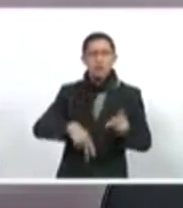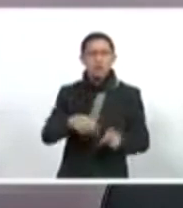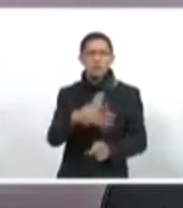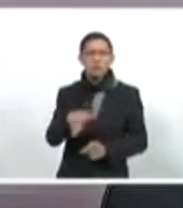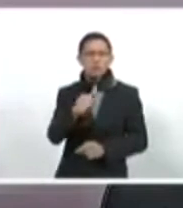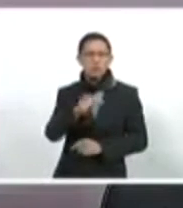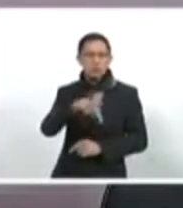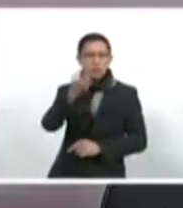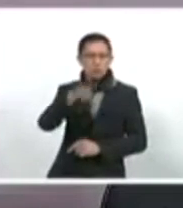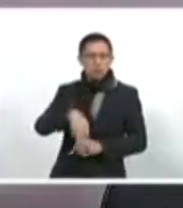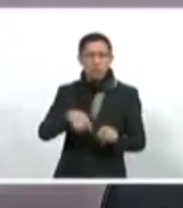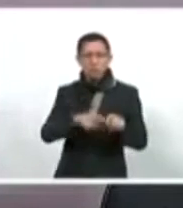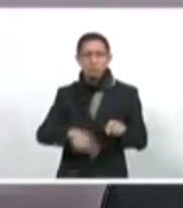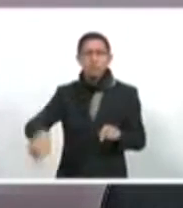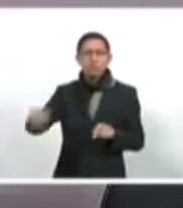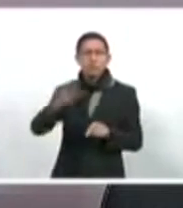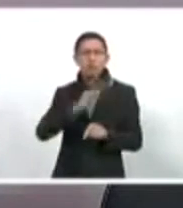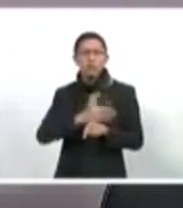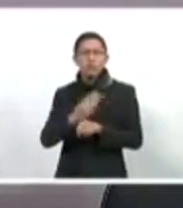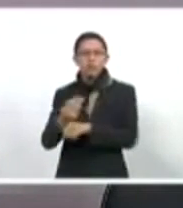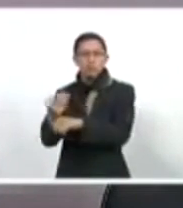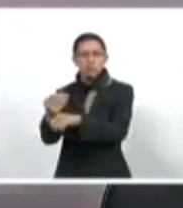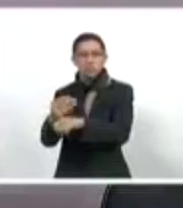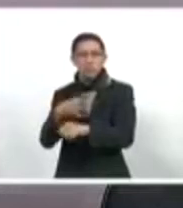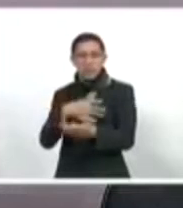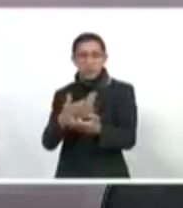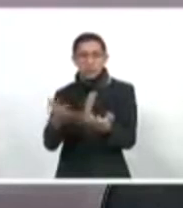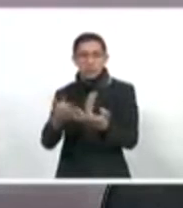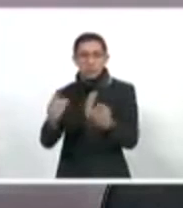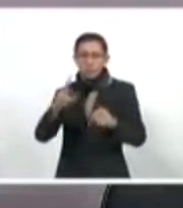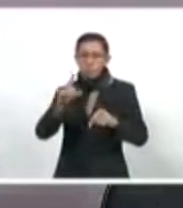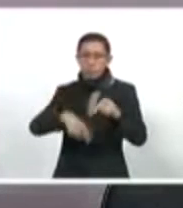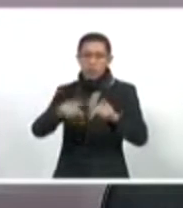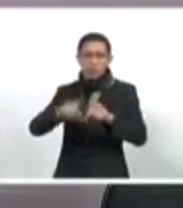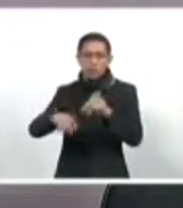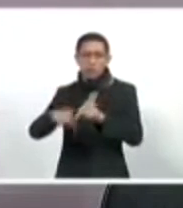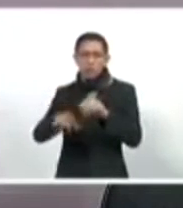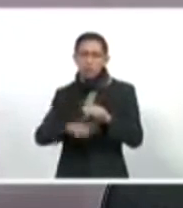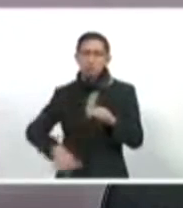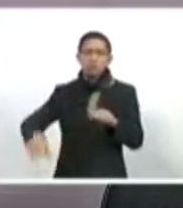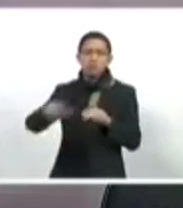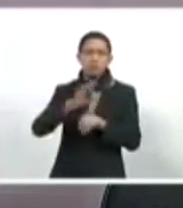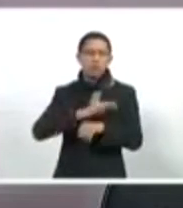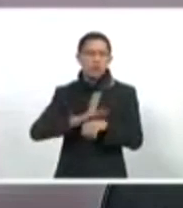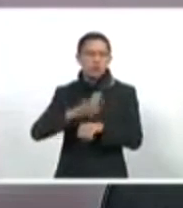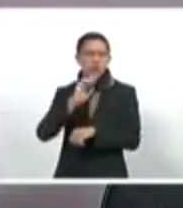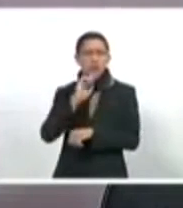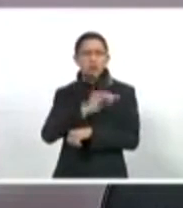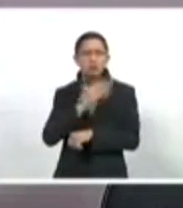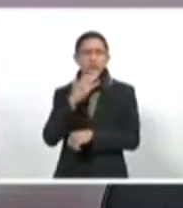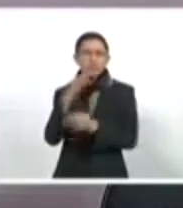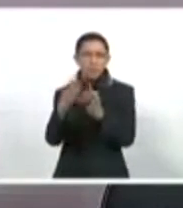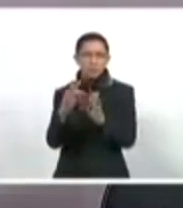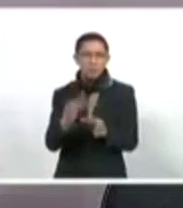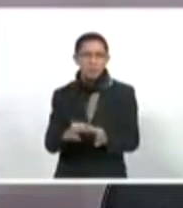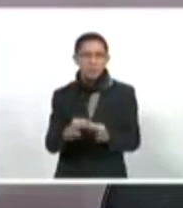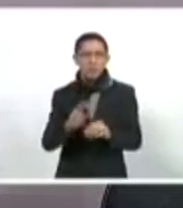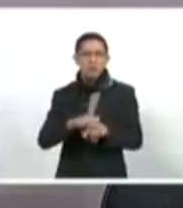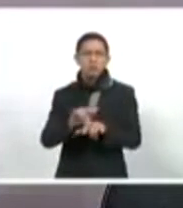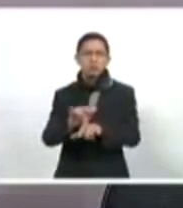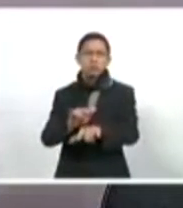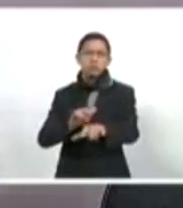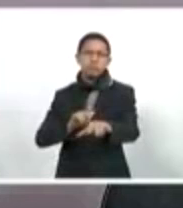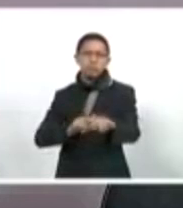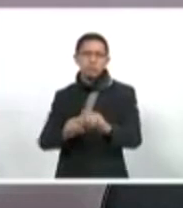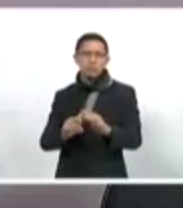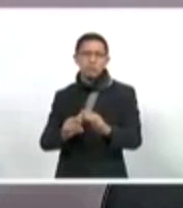que ya van ahorita en fase de terracería. El jueves estarán trabajando ya con mucha más intensidad. Se hará una desviación de la carretera